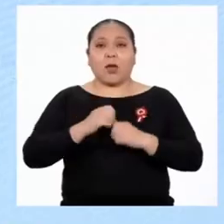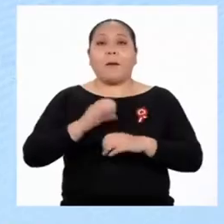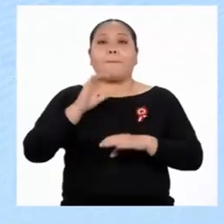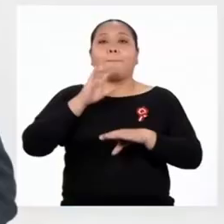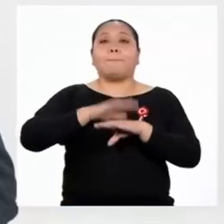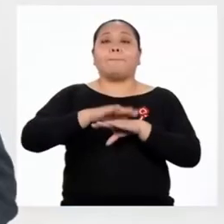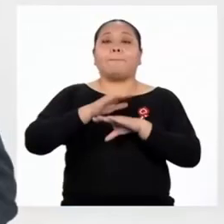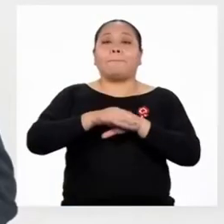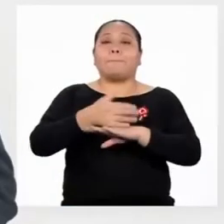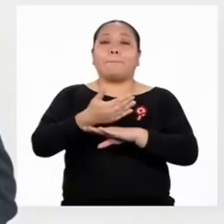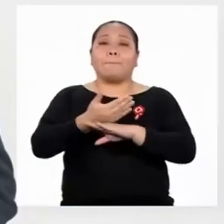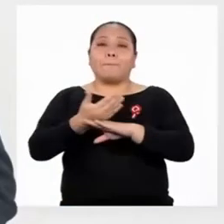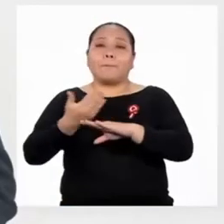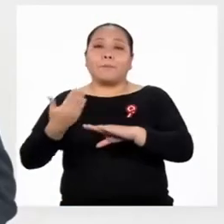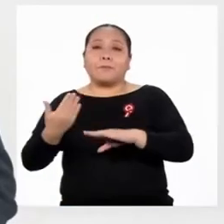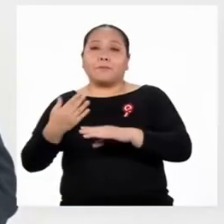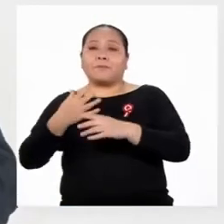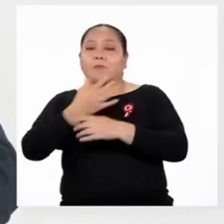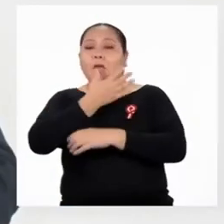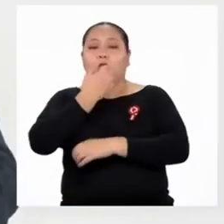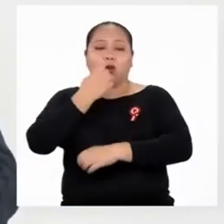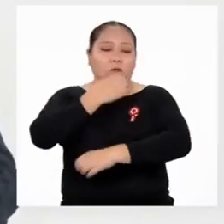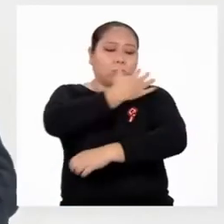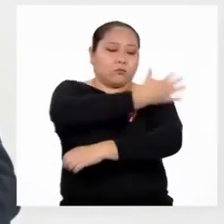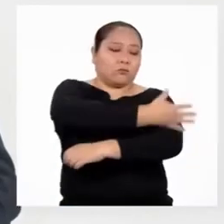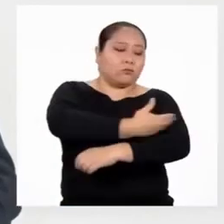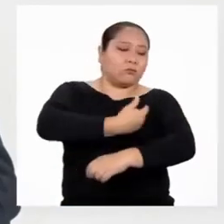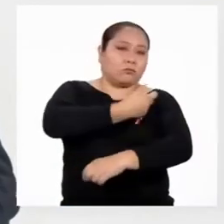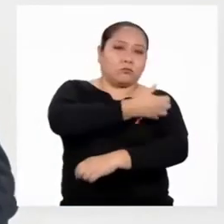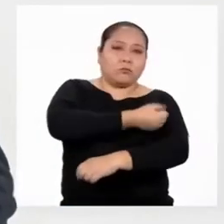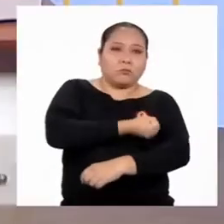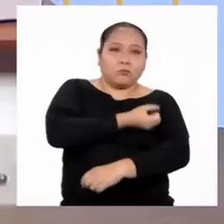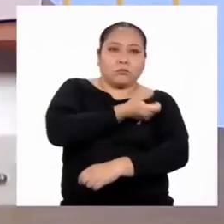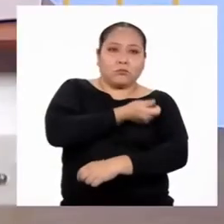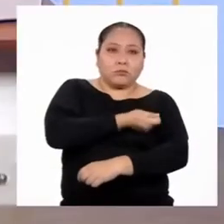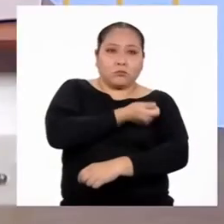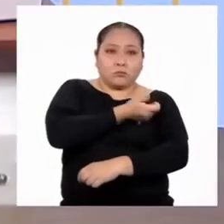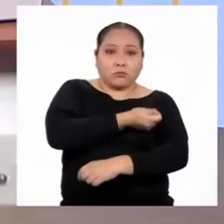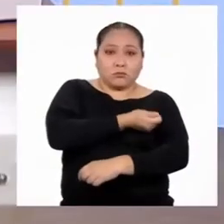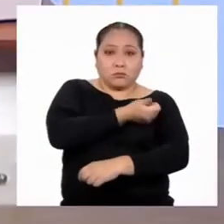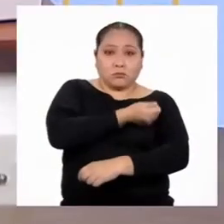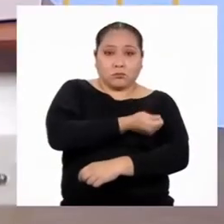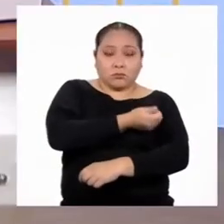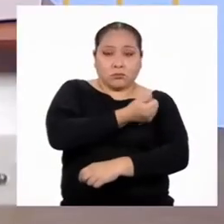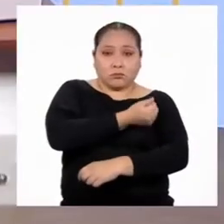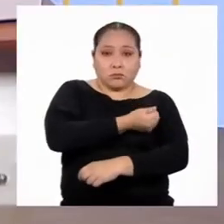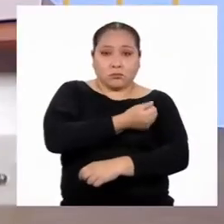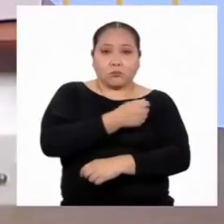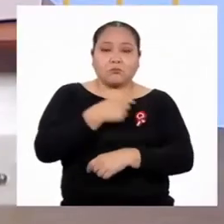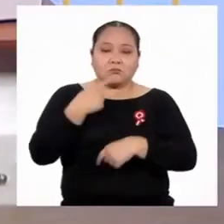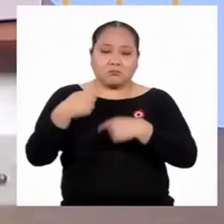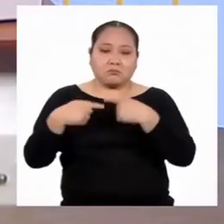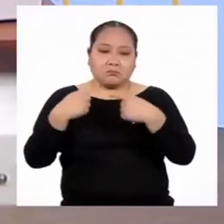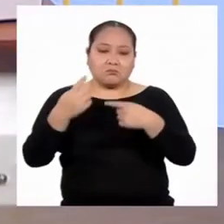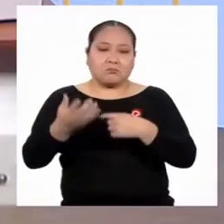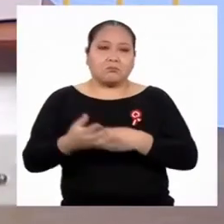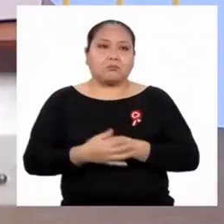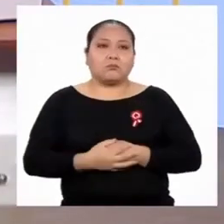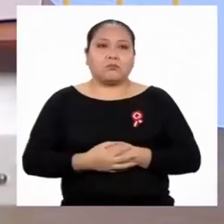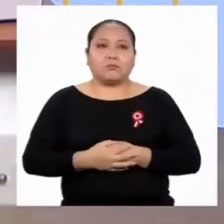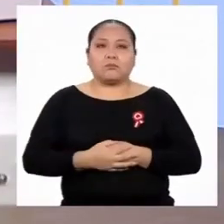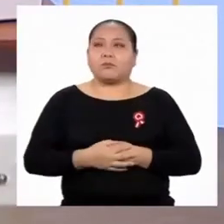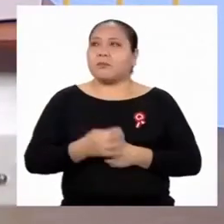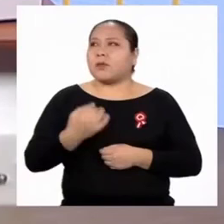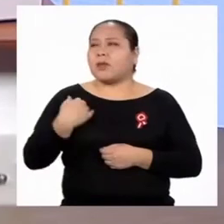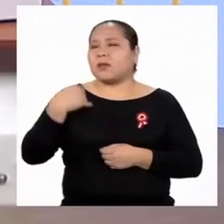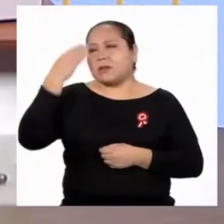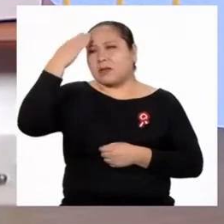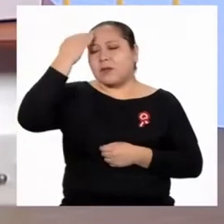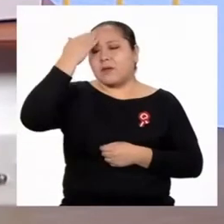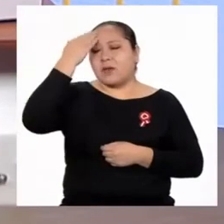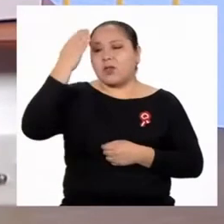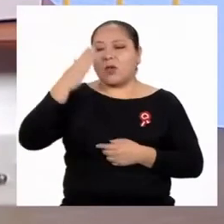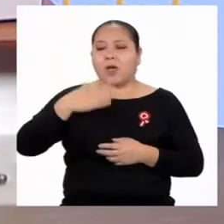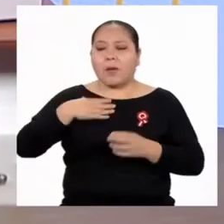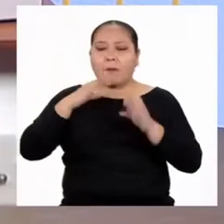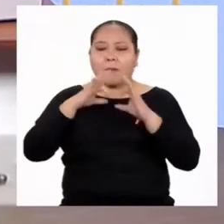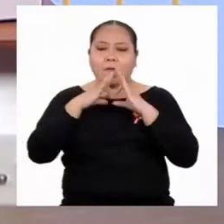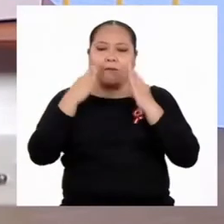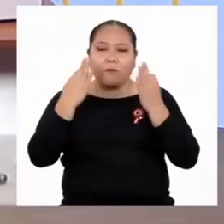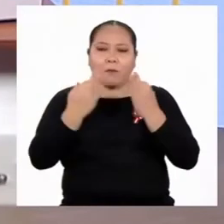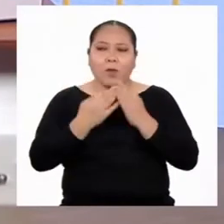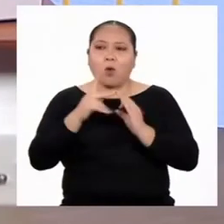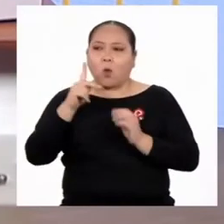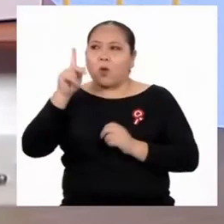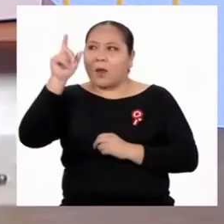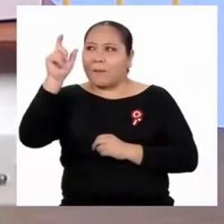es bueno medir la presión arterial con frecuencia. Profesora, teniendo en cuenta que en mi familia ya existe un caso